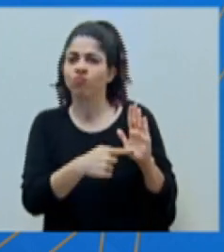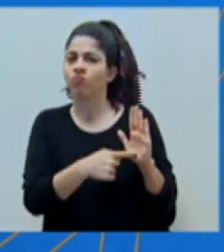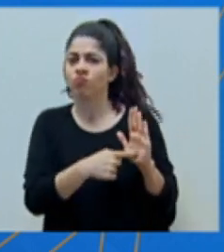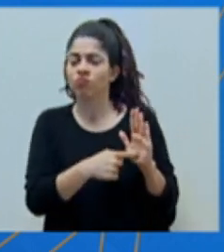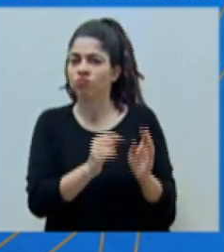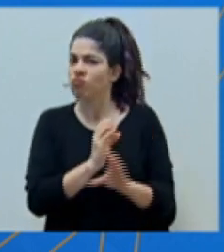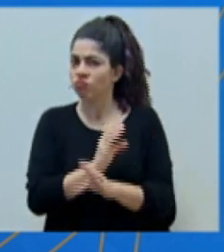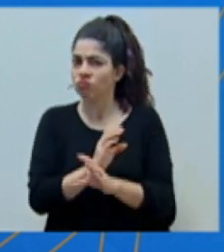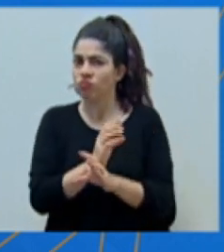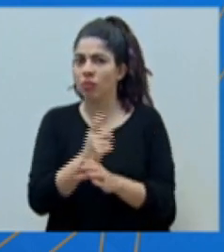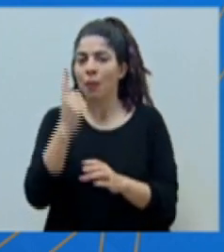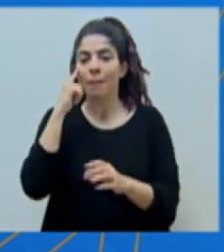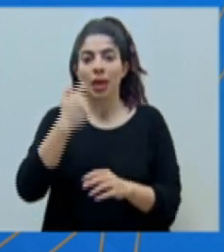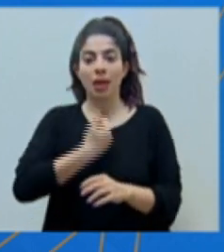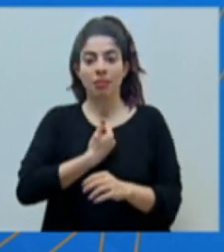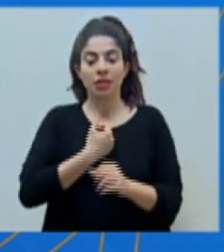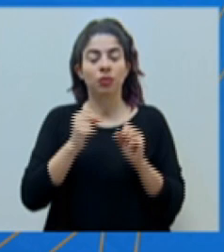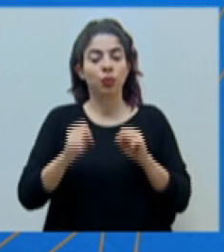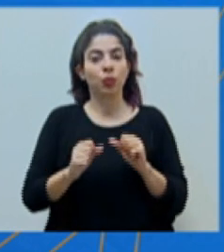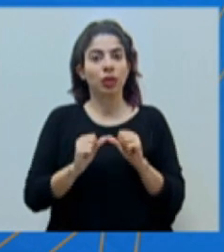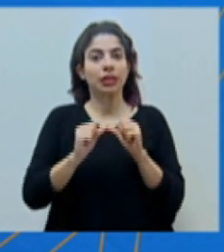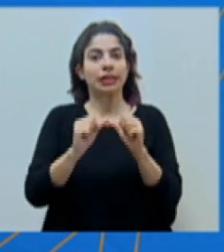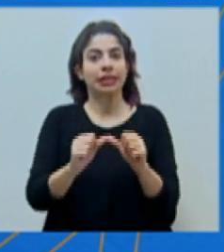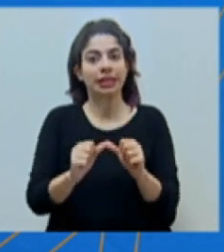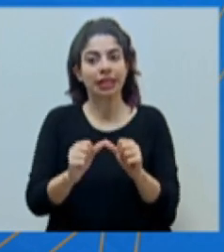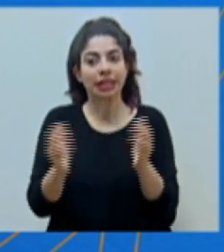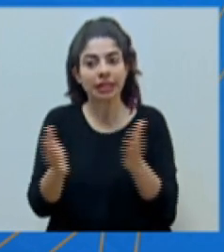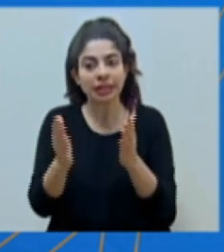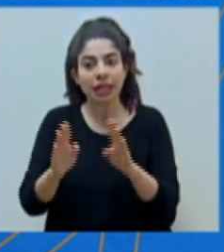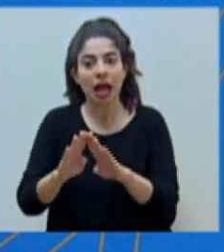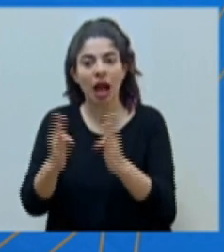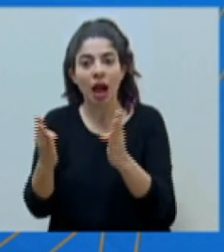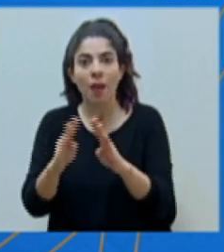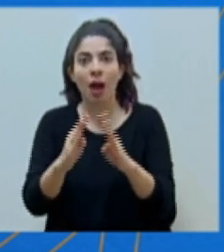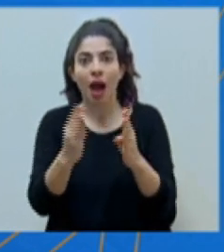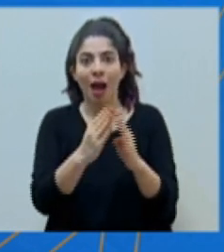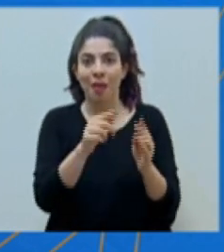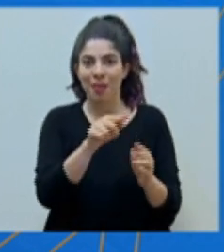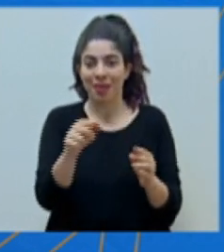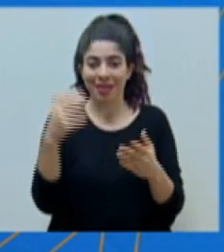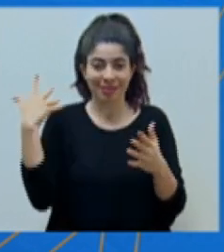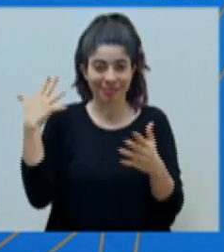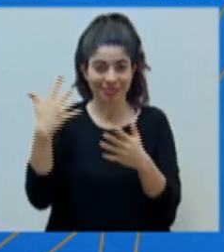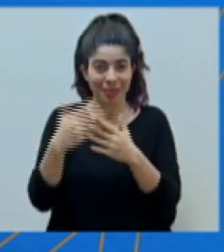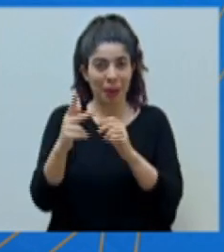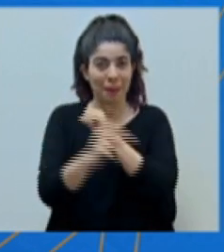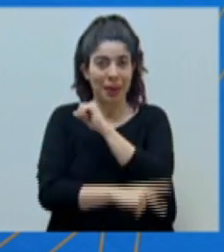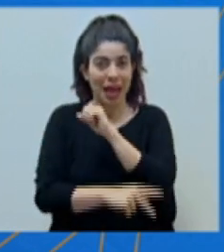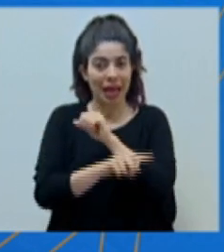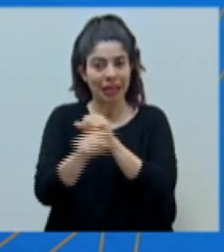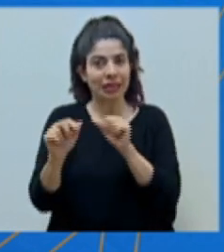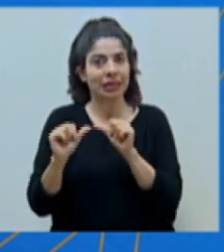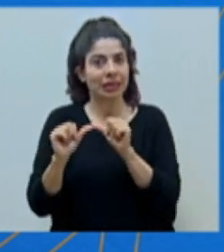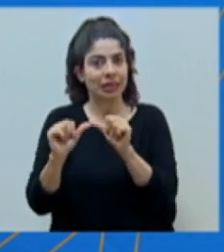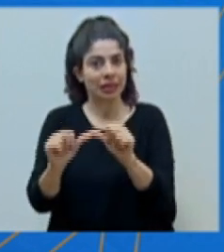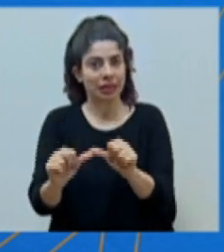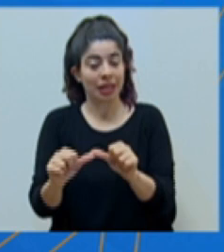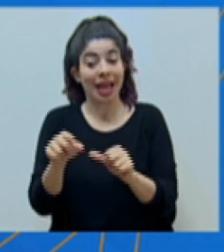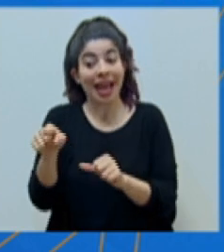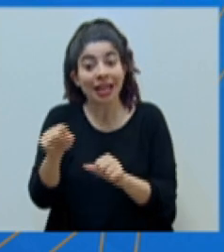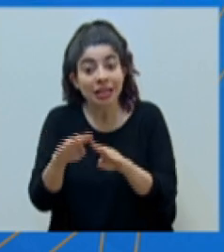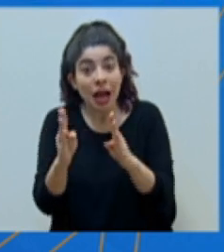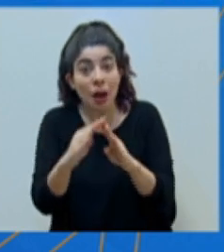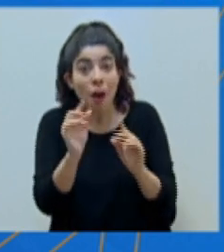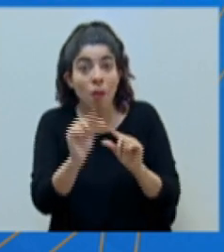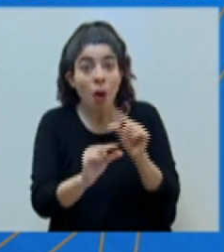para poder mantener las aperturas graduales que se han venido manteniendo en todo el país, lo cual ha permitido pues